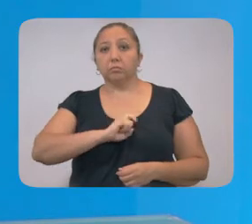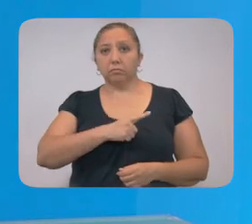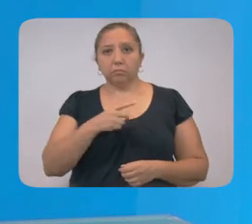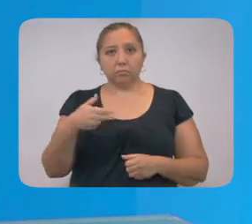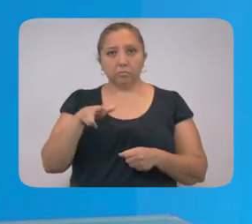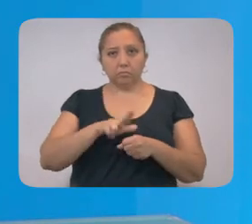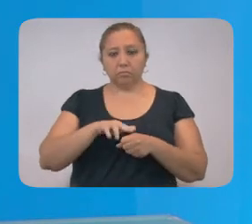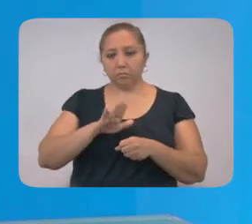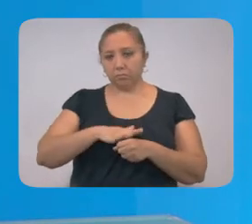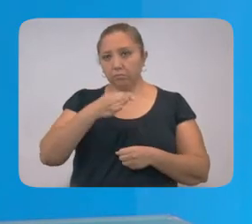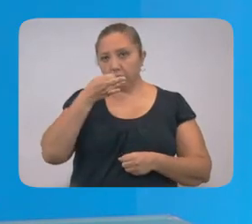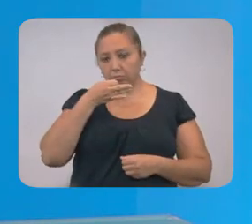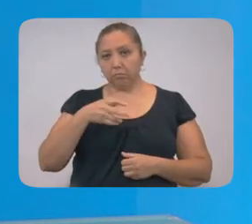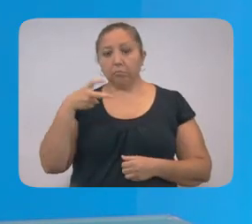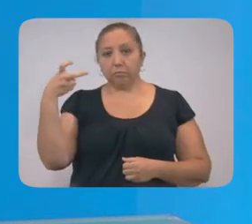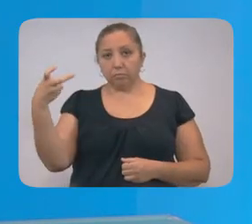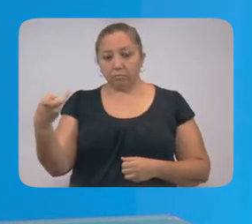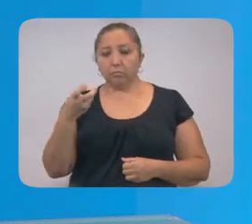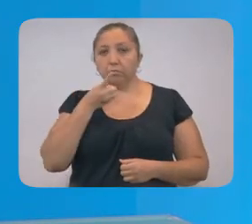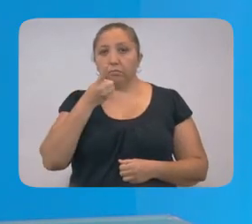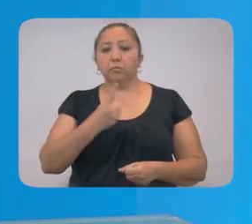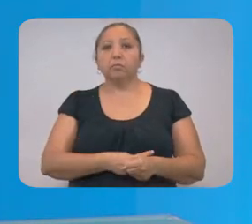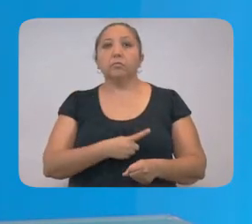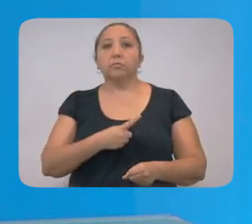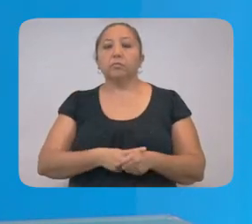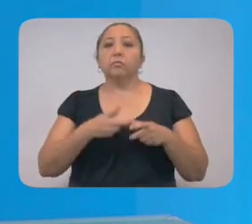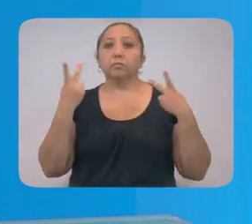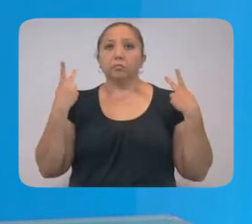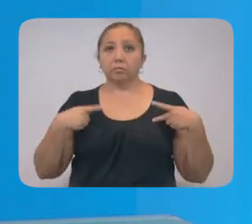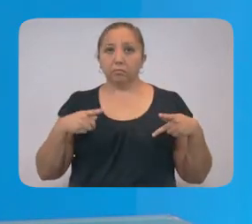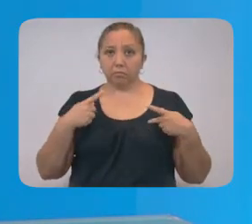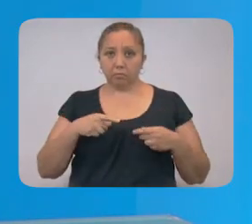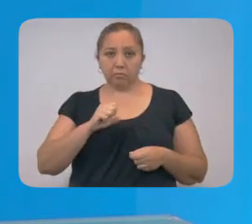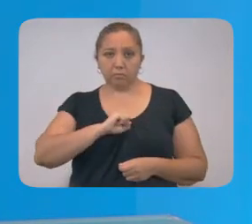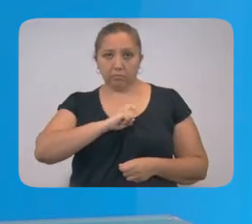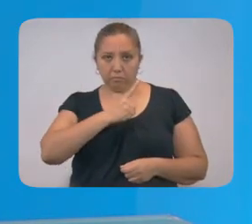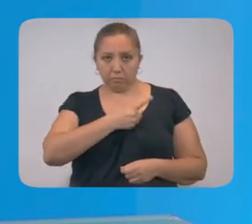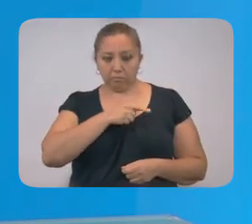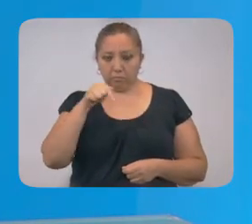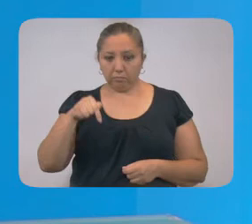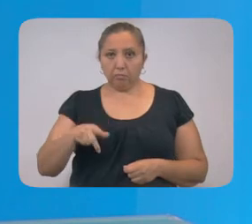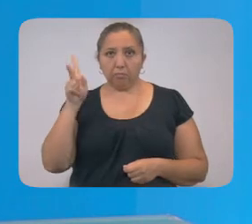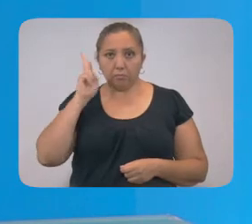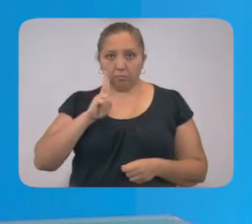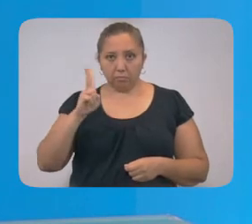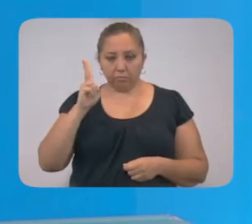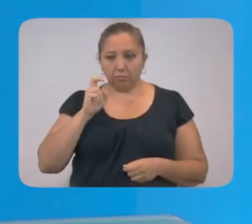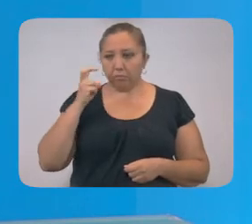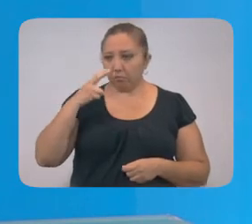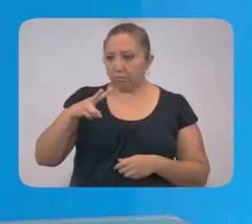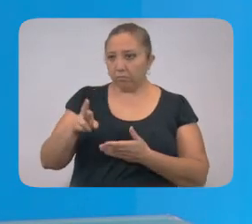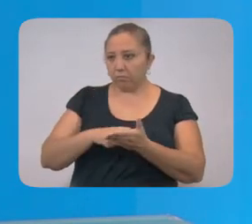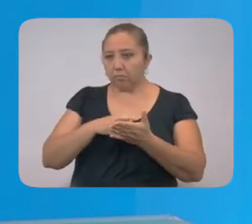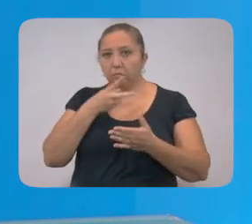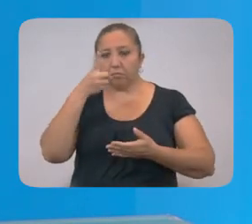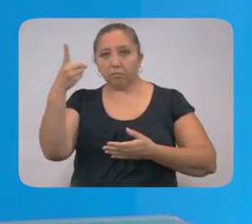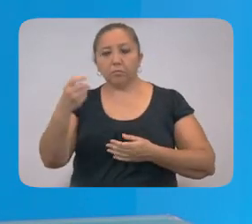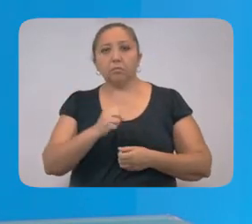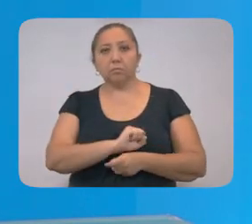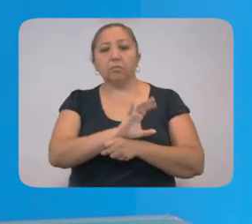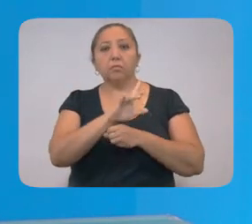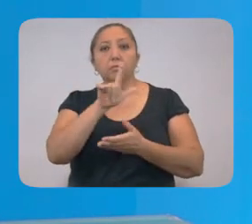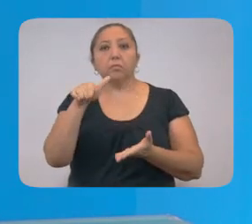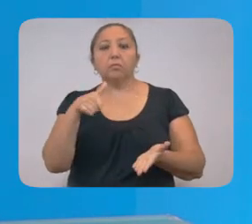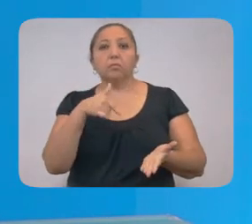cercano. En esta fase de la epidemia, personal del sector salud estatal aplicará pruebas para detectar coronavirus en